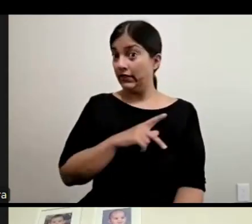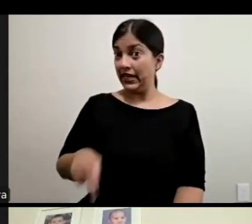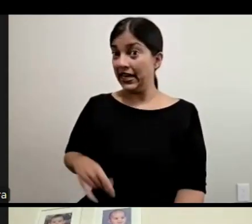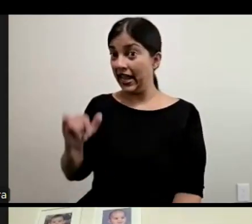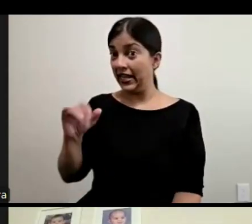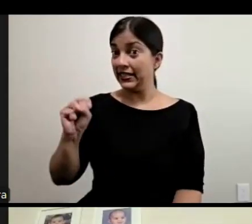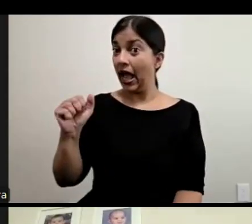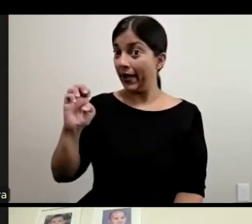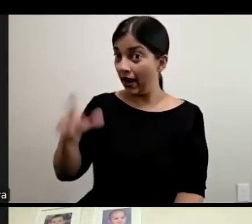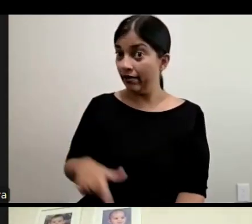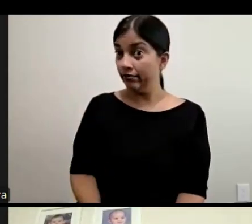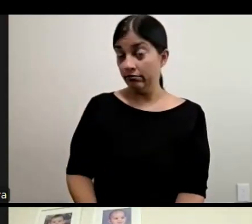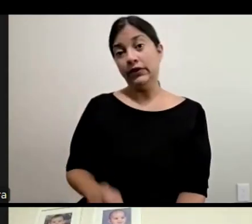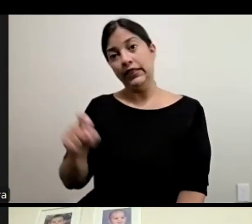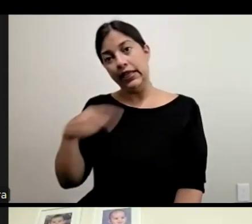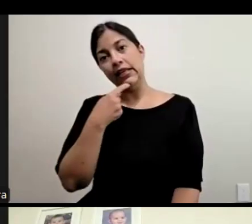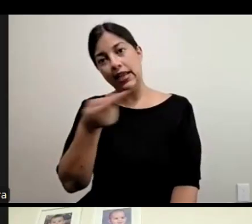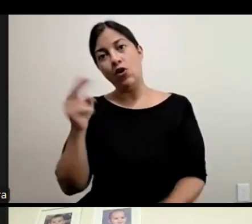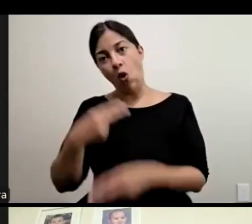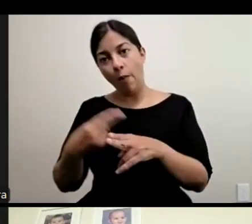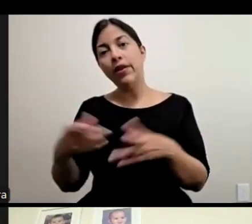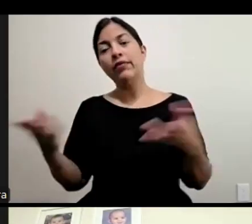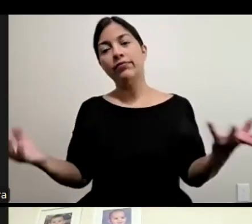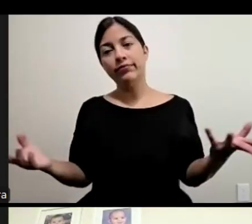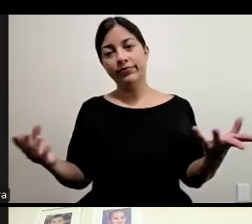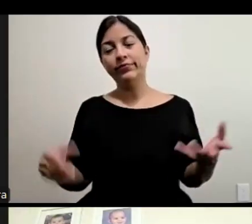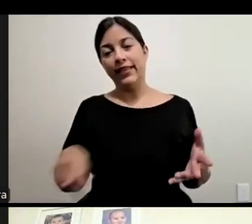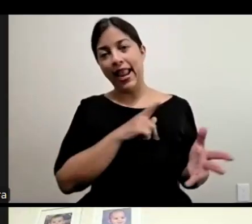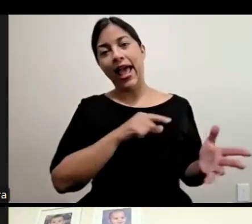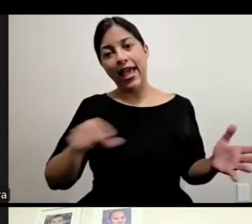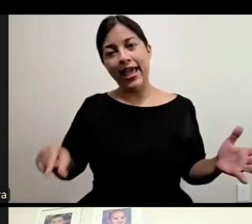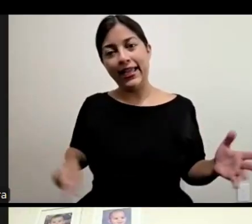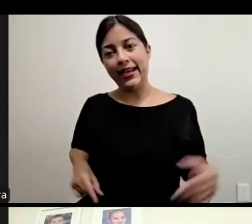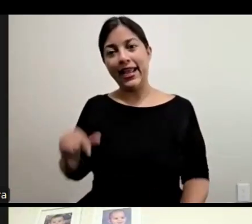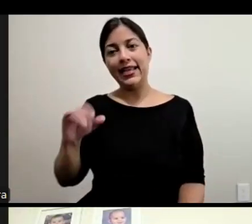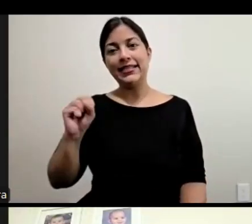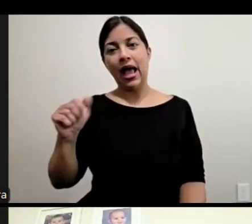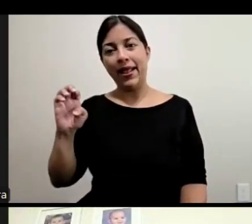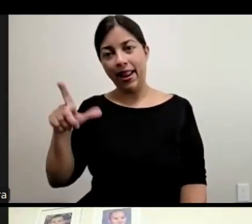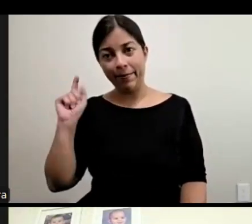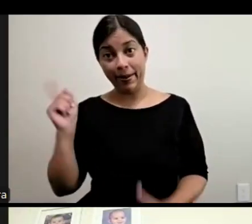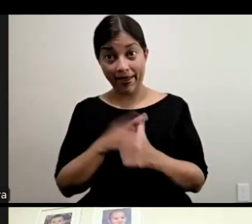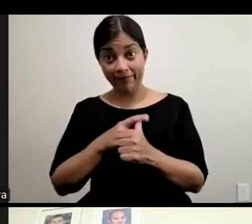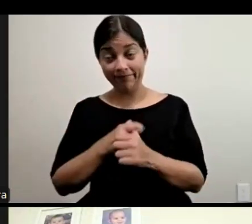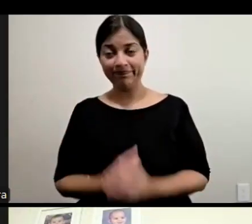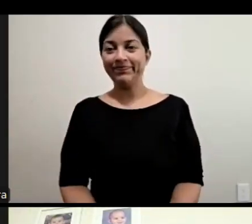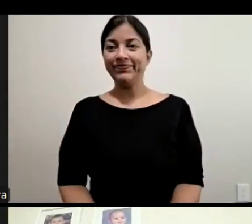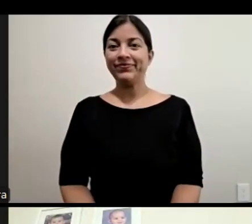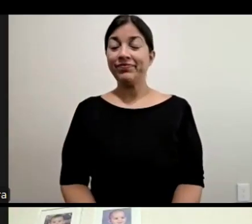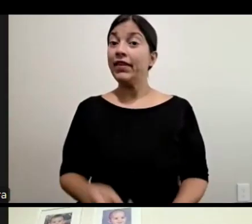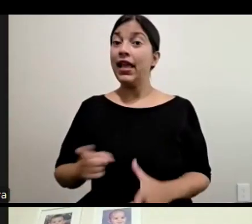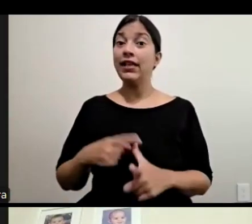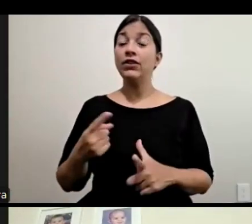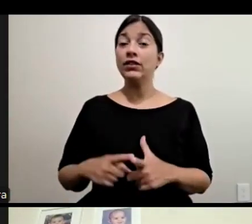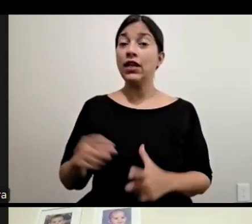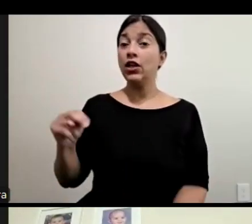Isabel. Si no hay que decirlo, Exacto. porque para quien no Que sepa. sí, la reina Isabel. La reina Isabel I. Entonces está Norfolk,